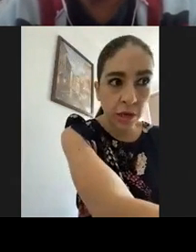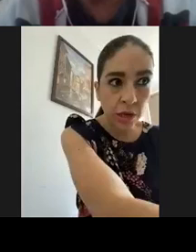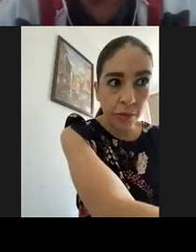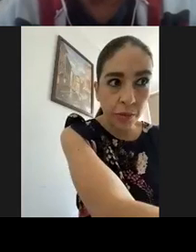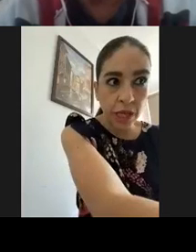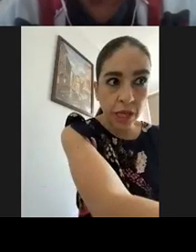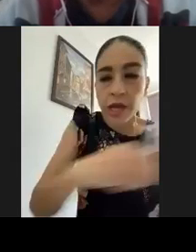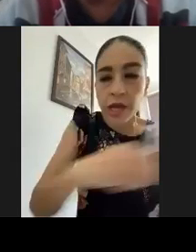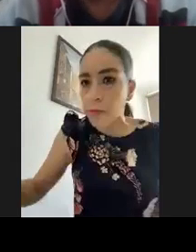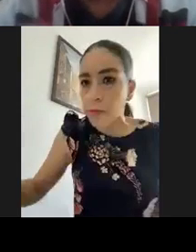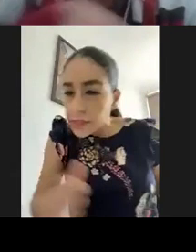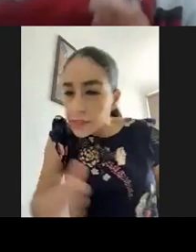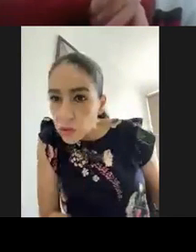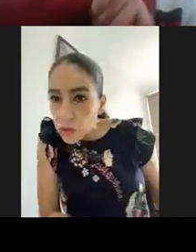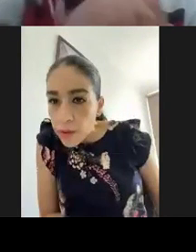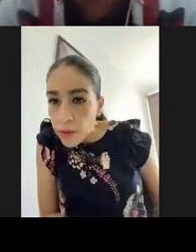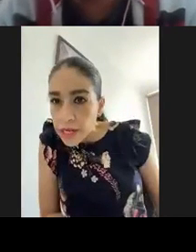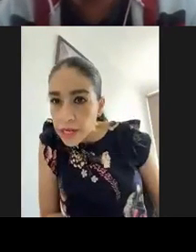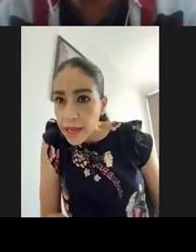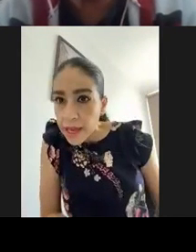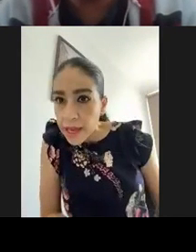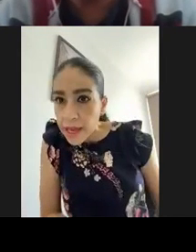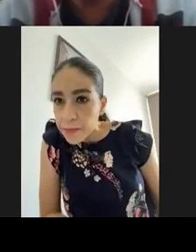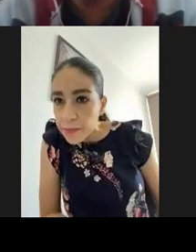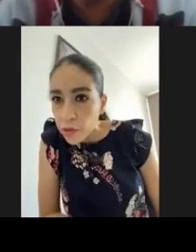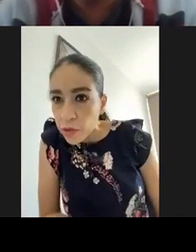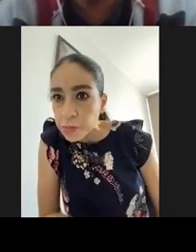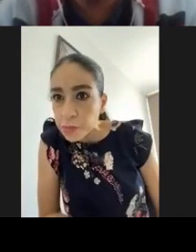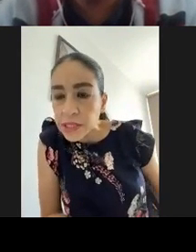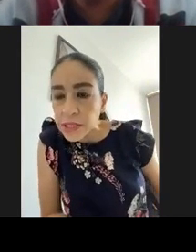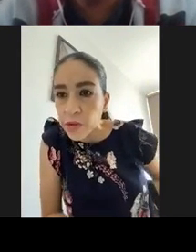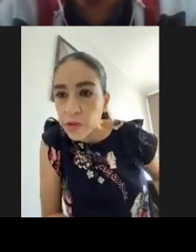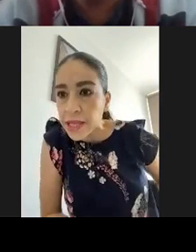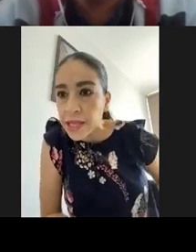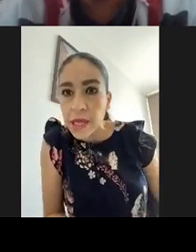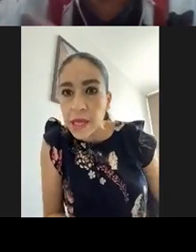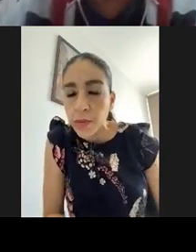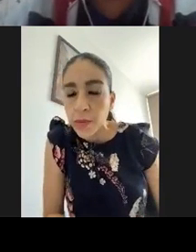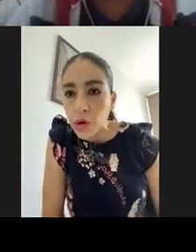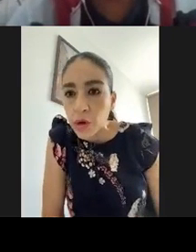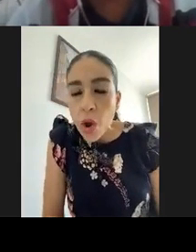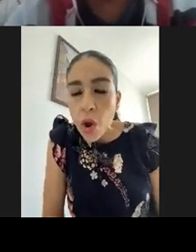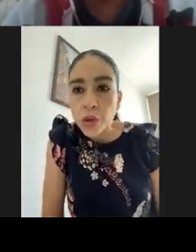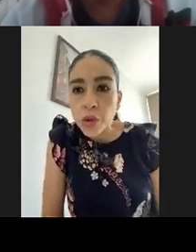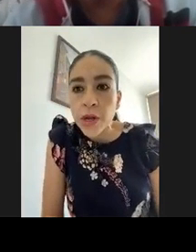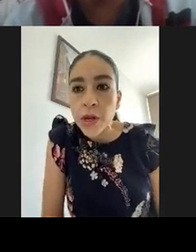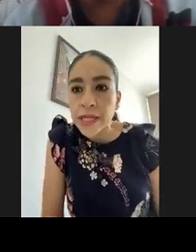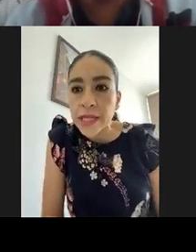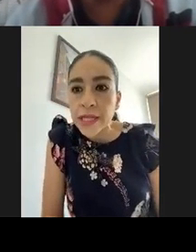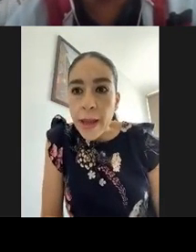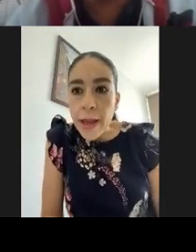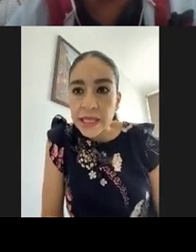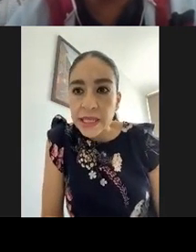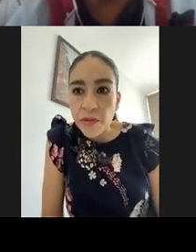por lo tanto hay quórum. Siguiendo con la orden del día, el punto número 2 es propuesta del orden del día, en su caso aprobación. Punto número